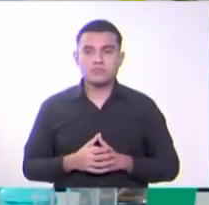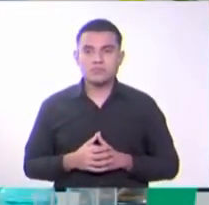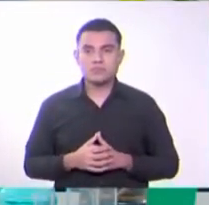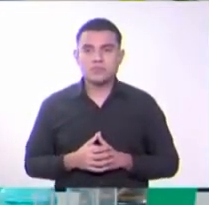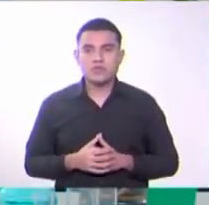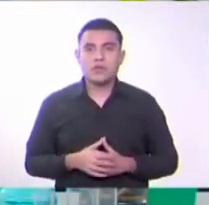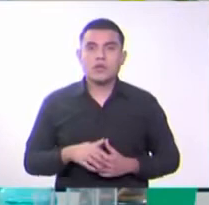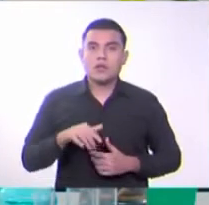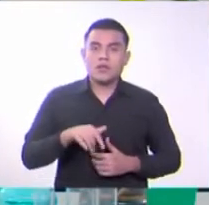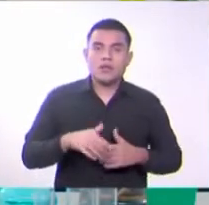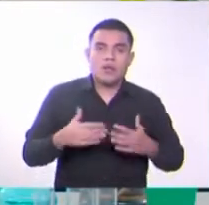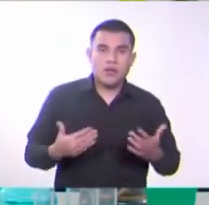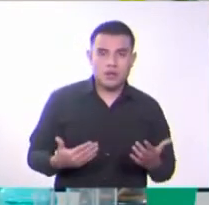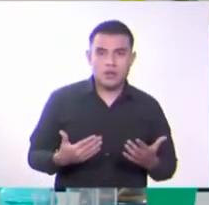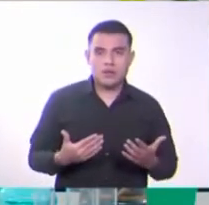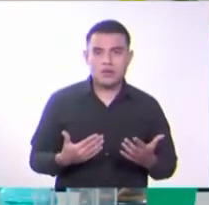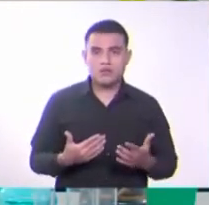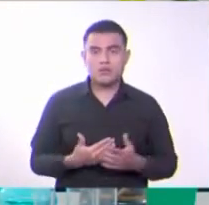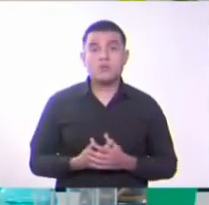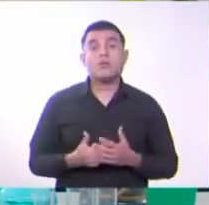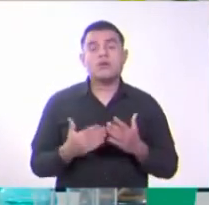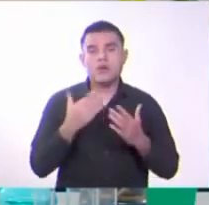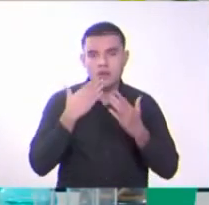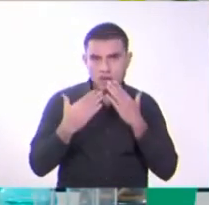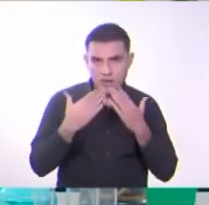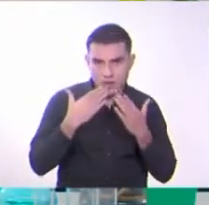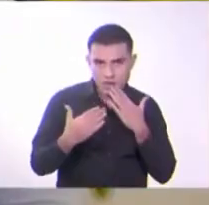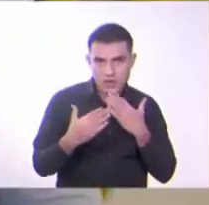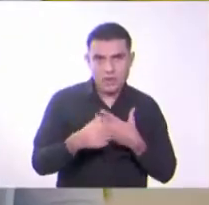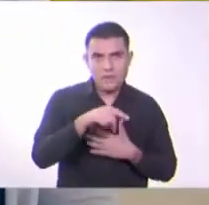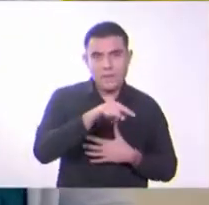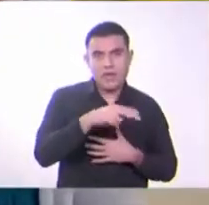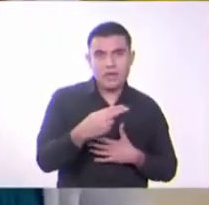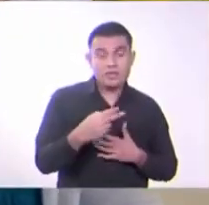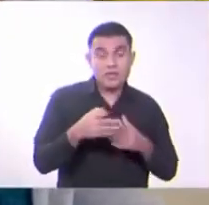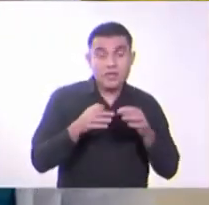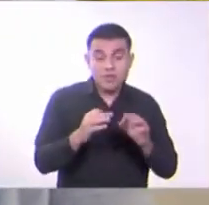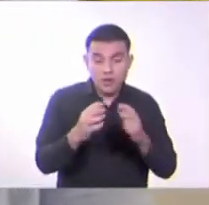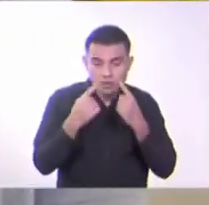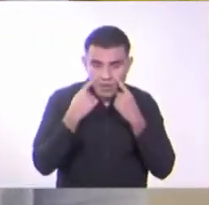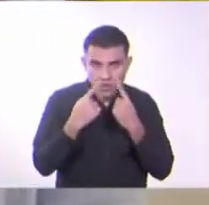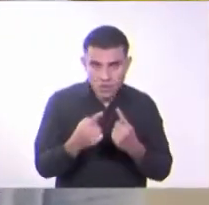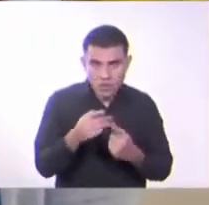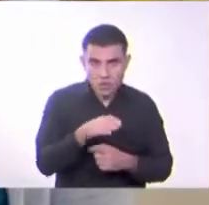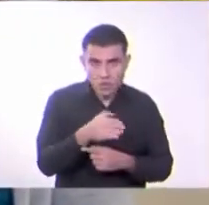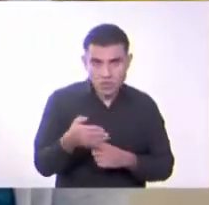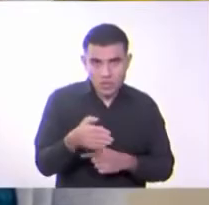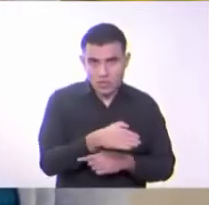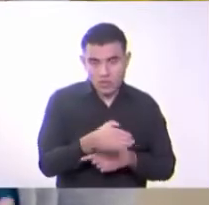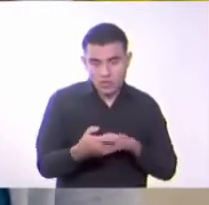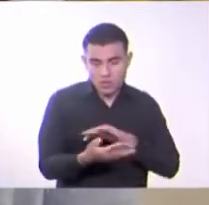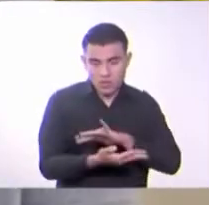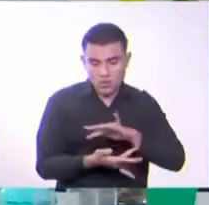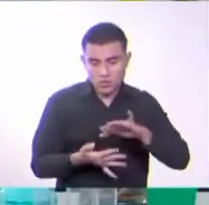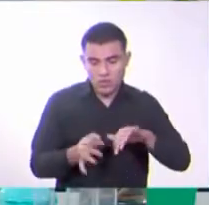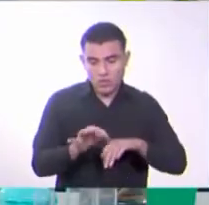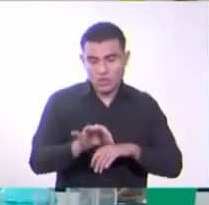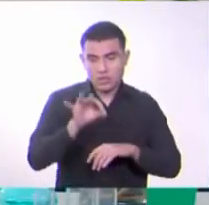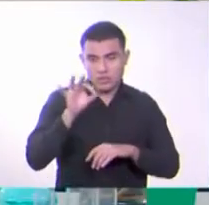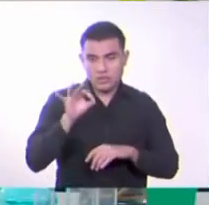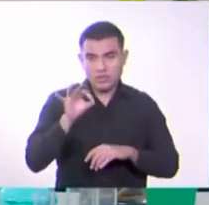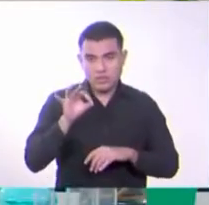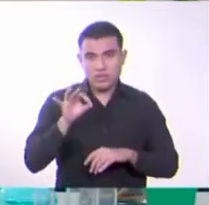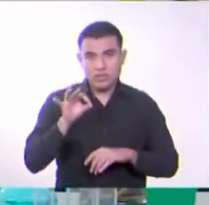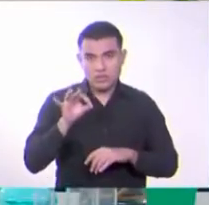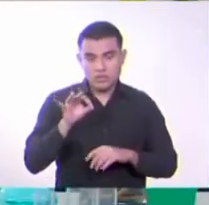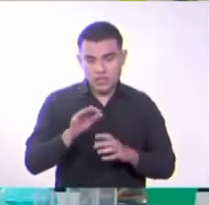Ahora vamos a determinar el pH de forma cualitativa, utilizando un indicador natural, extraído del